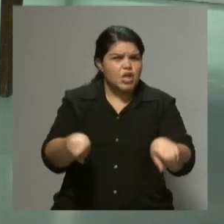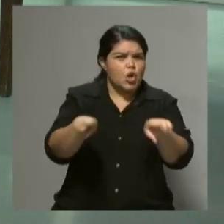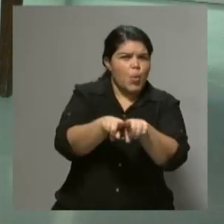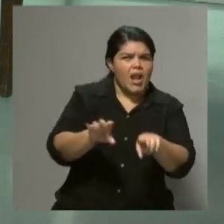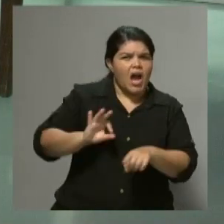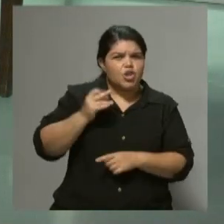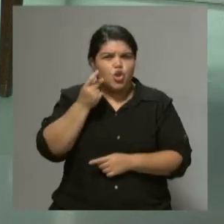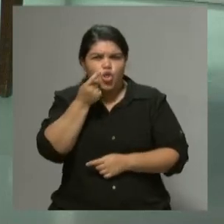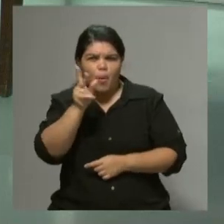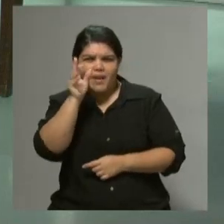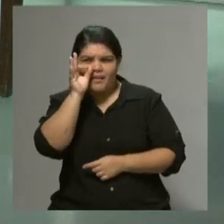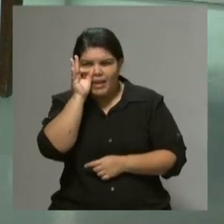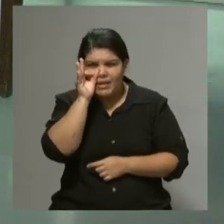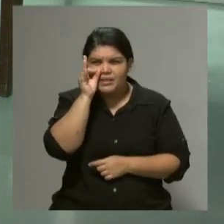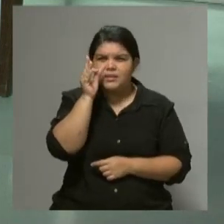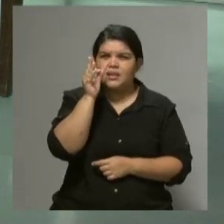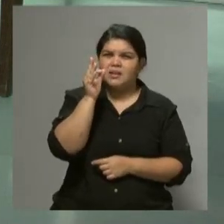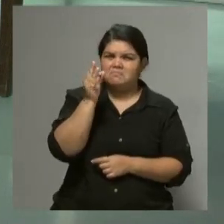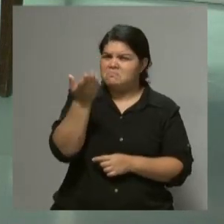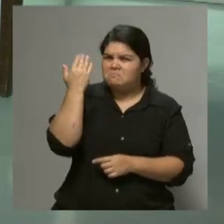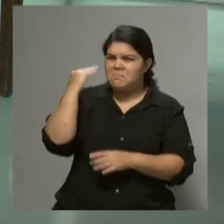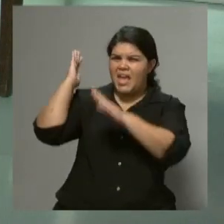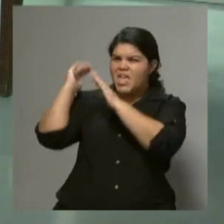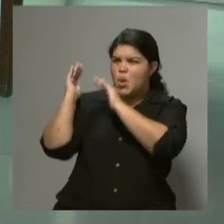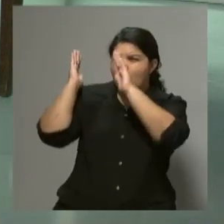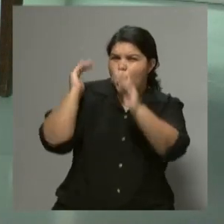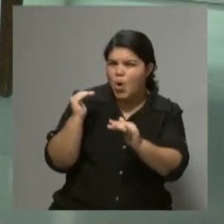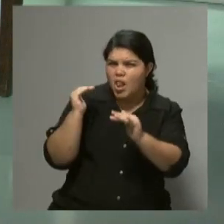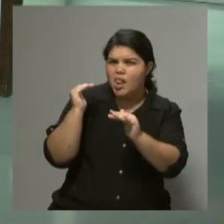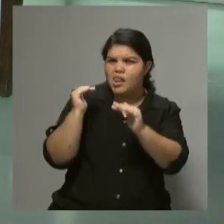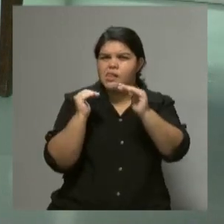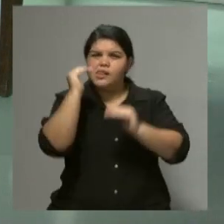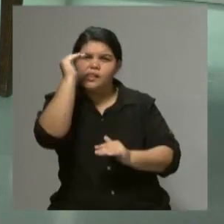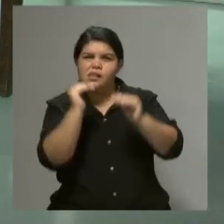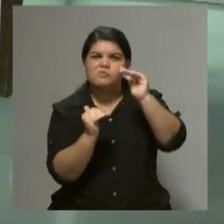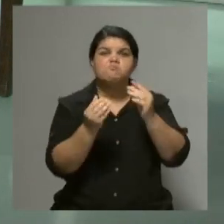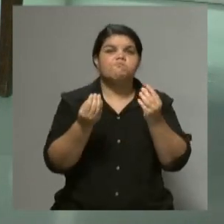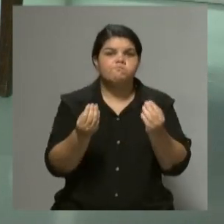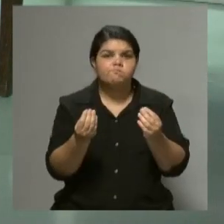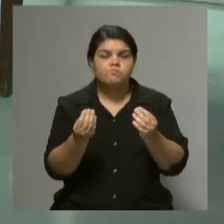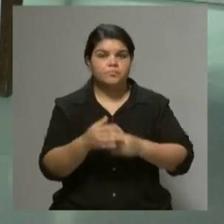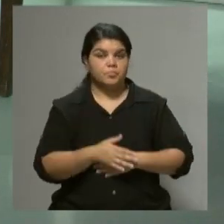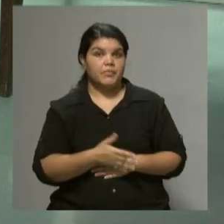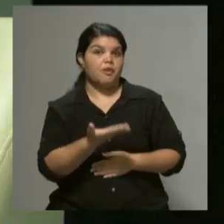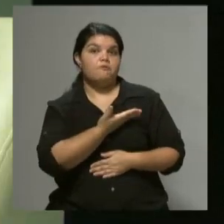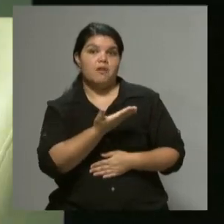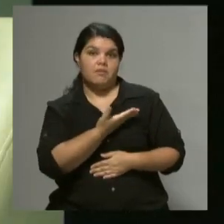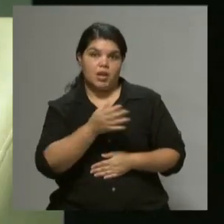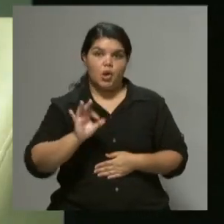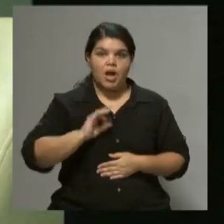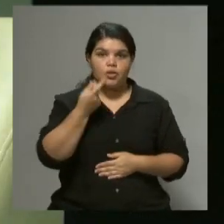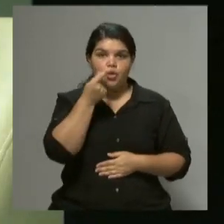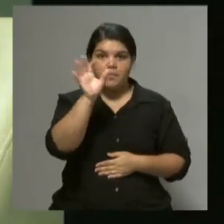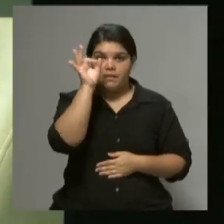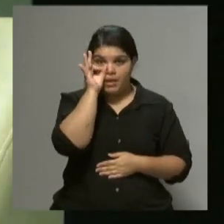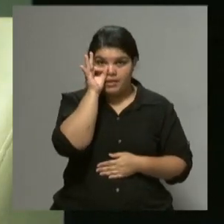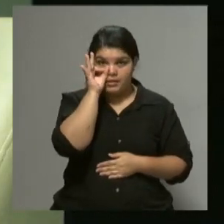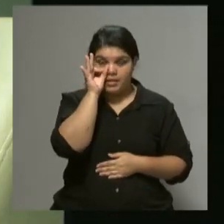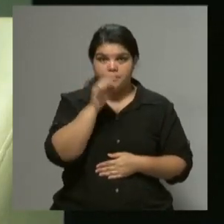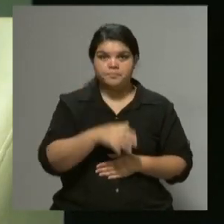2020, principios del 2020? A ver, hasta febrero del 2020, si